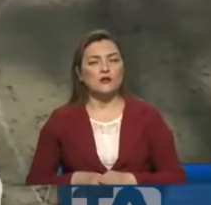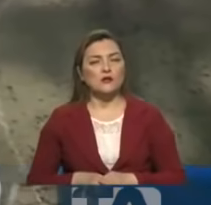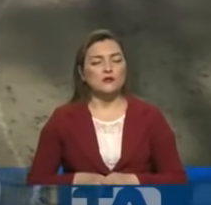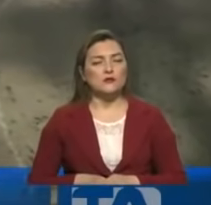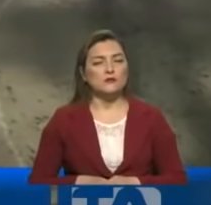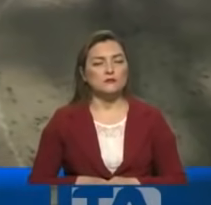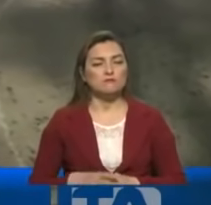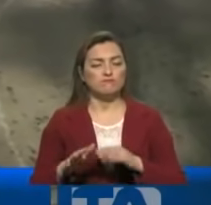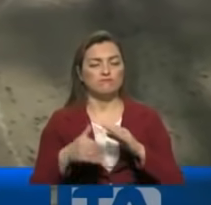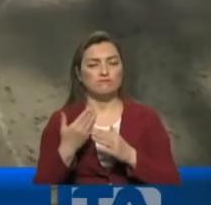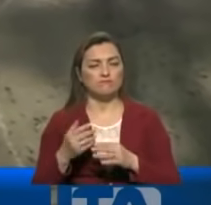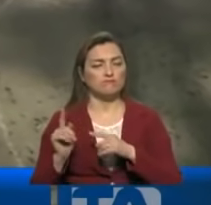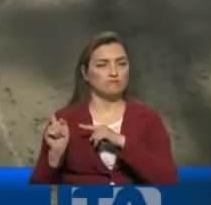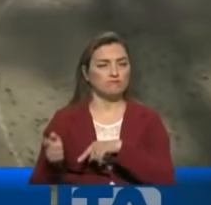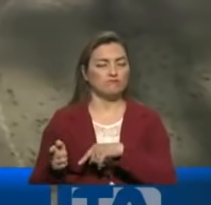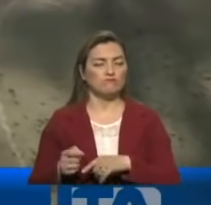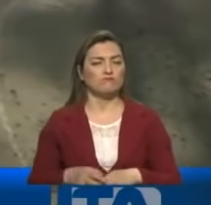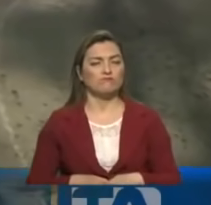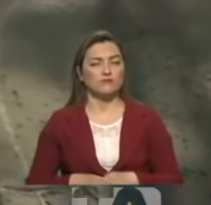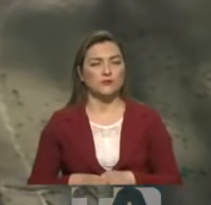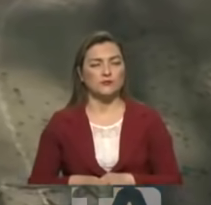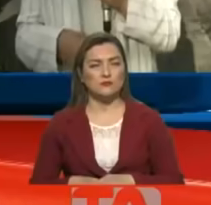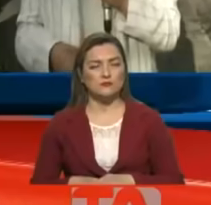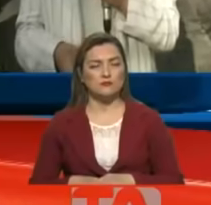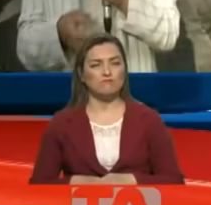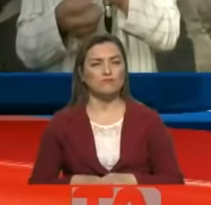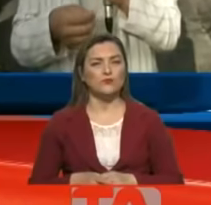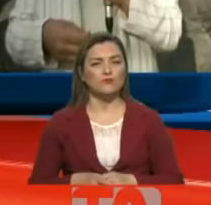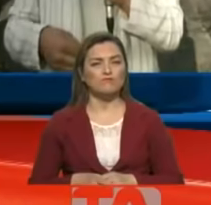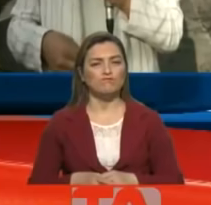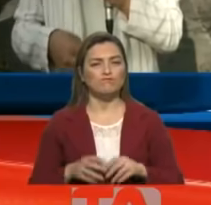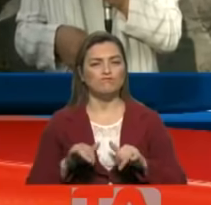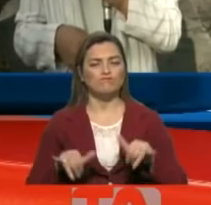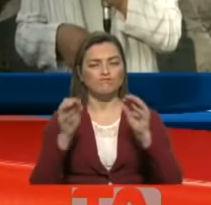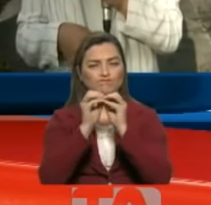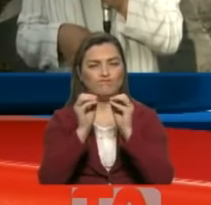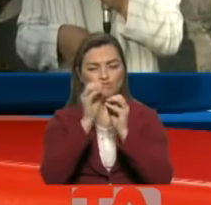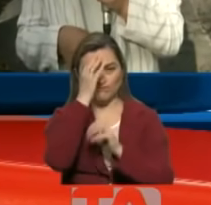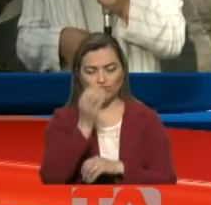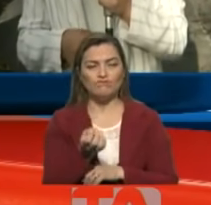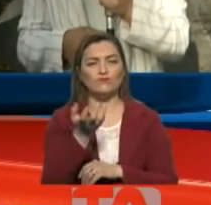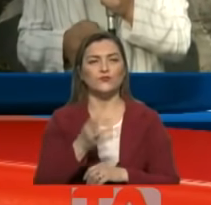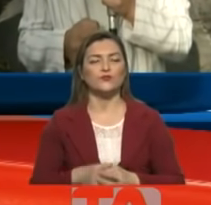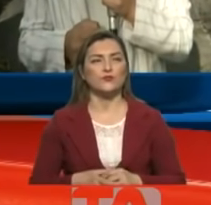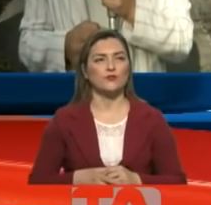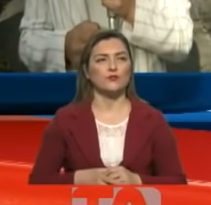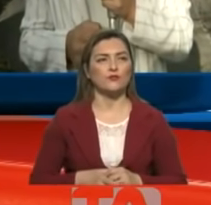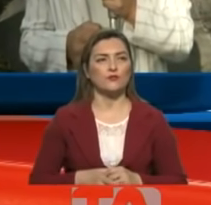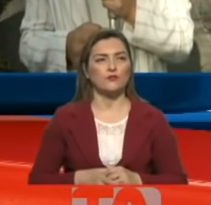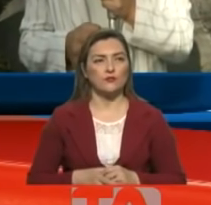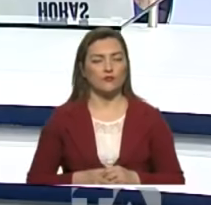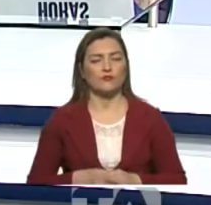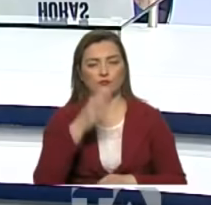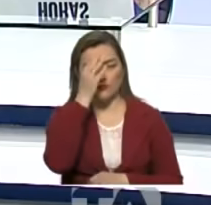0994-891343, y nuestro correo electrónico de primera mano, @teleamazonas.com. Regresamos con ustedes con más información. Muy buenos días. Buen día también para ti,